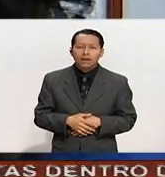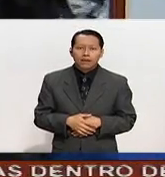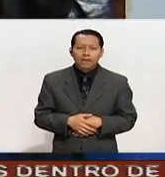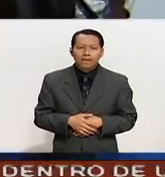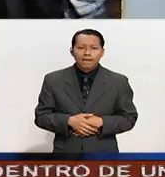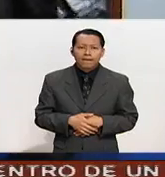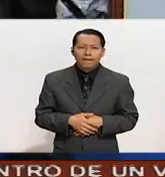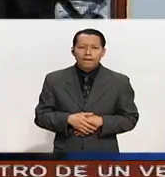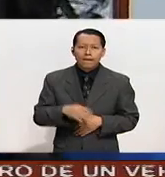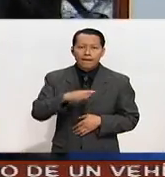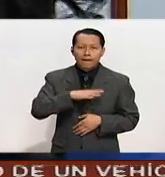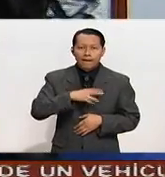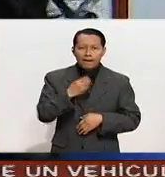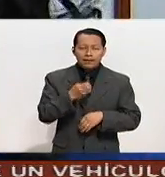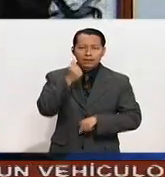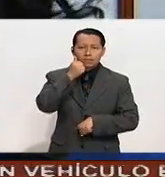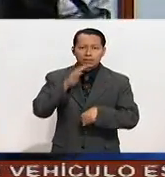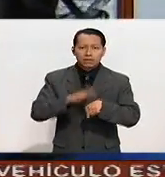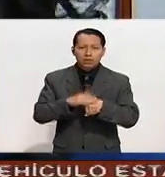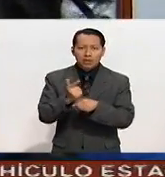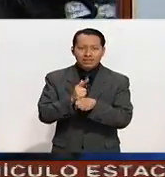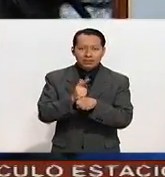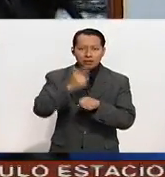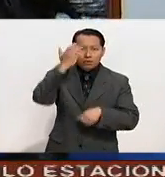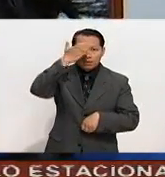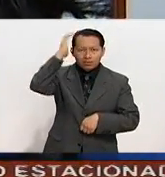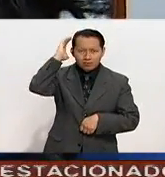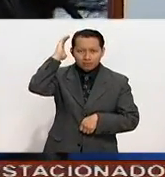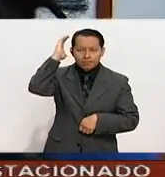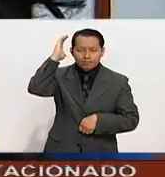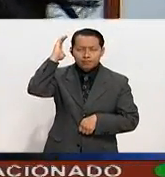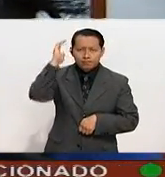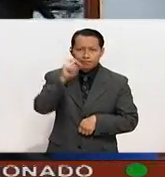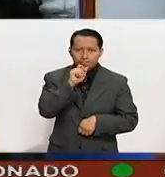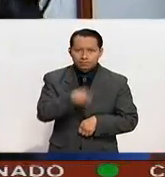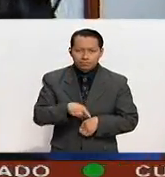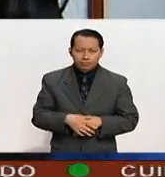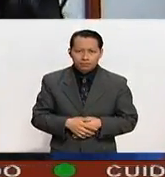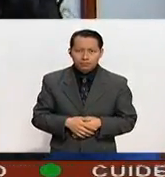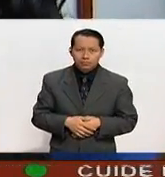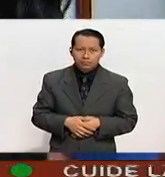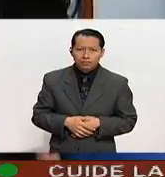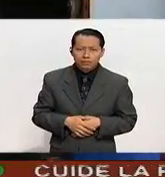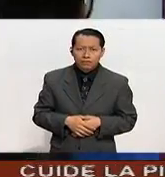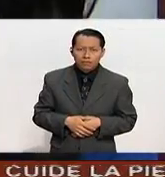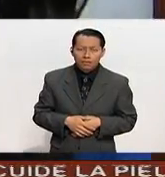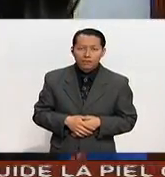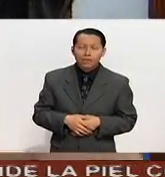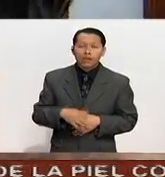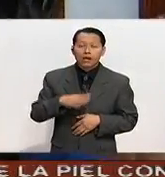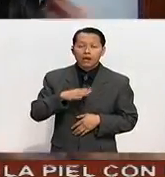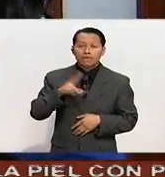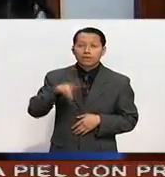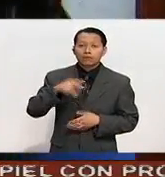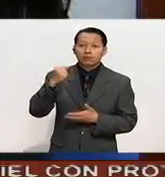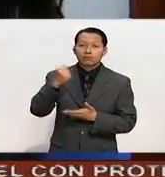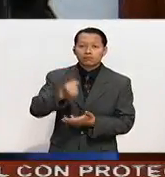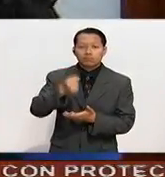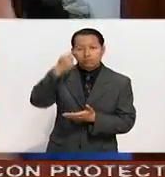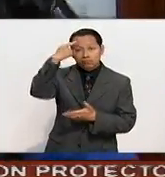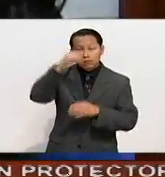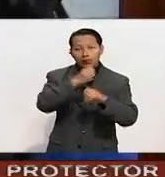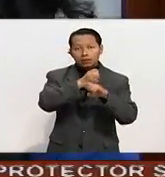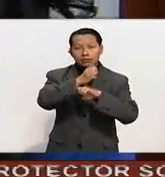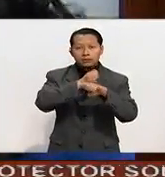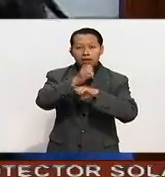es esta administración del presidente del licenciado Enrique Peña Nieto. Es a nivel de recursos federales hacia las entidades